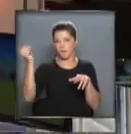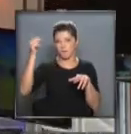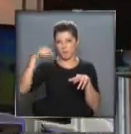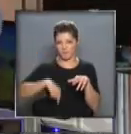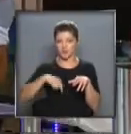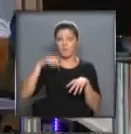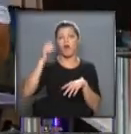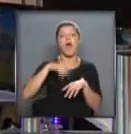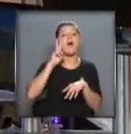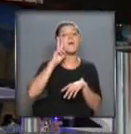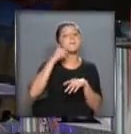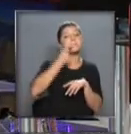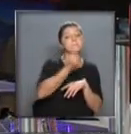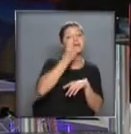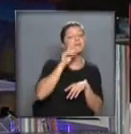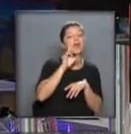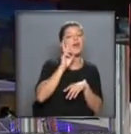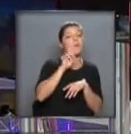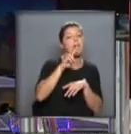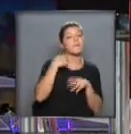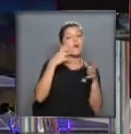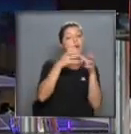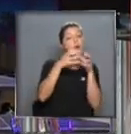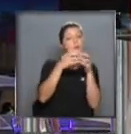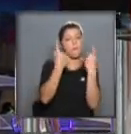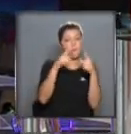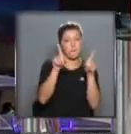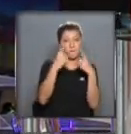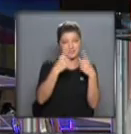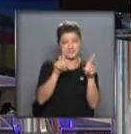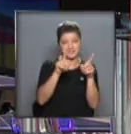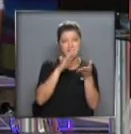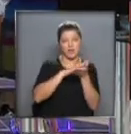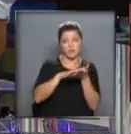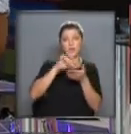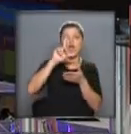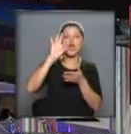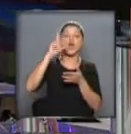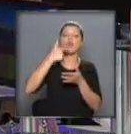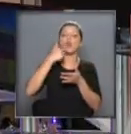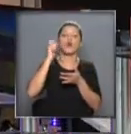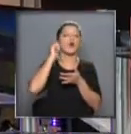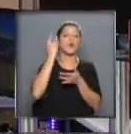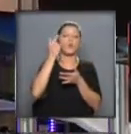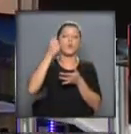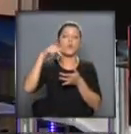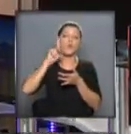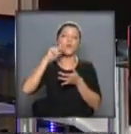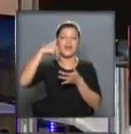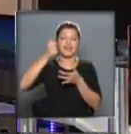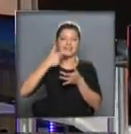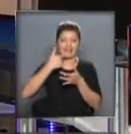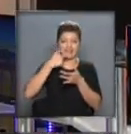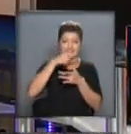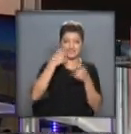Nos vamos con esta sección llamada Me Falta el Aire, donde vos podés mostrar y pueden escuchar bandas nuevas. Esta banda se llama Los Guainas, el tema se llama Suspiro de